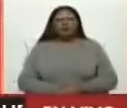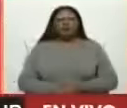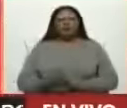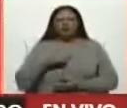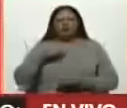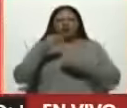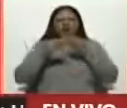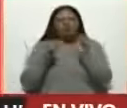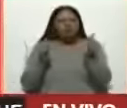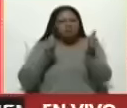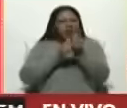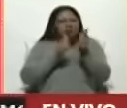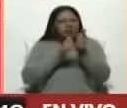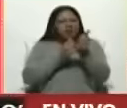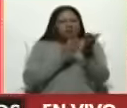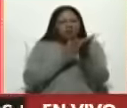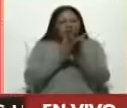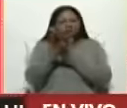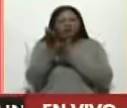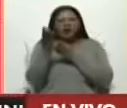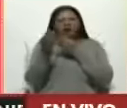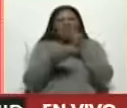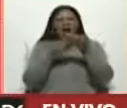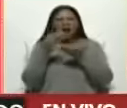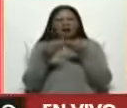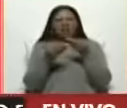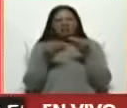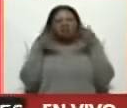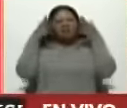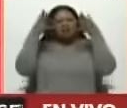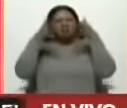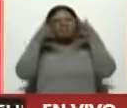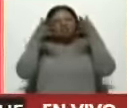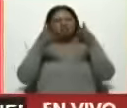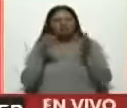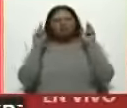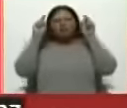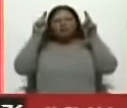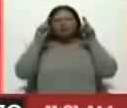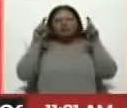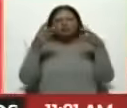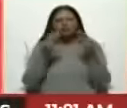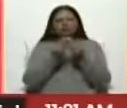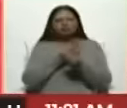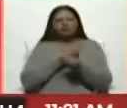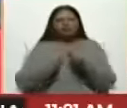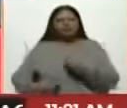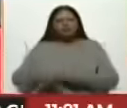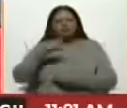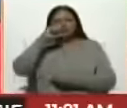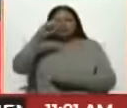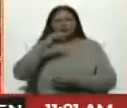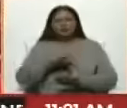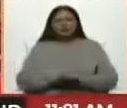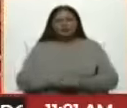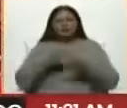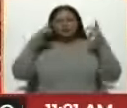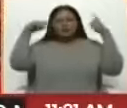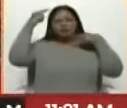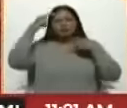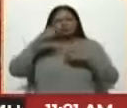hacemos es seguir el lineamiento, la orientación, la enseñanza que nos dejó el comandante Chávez. Y